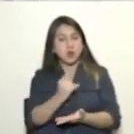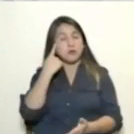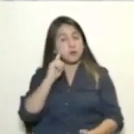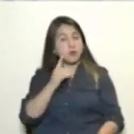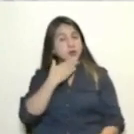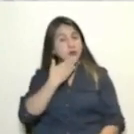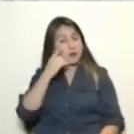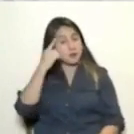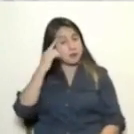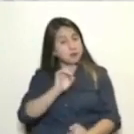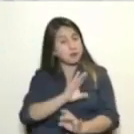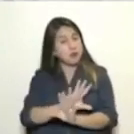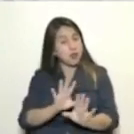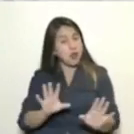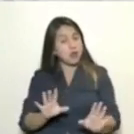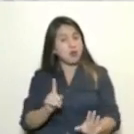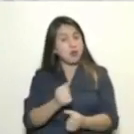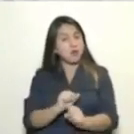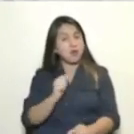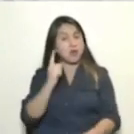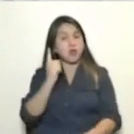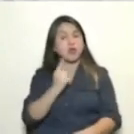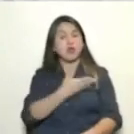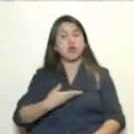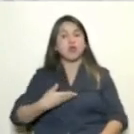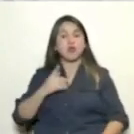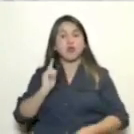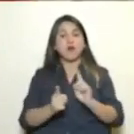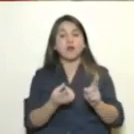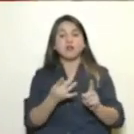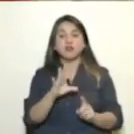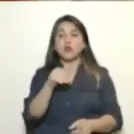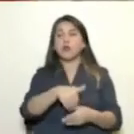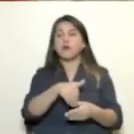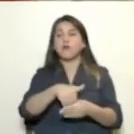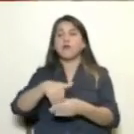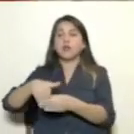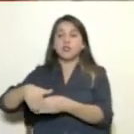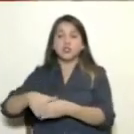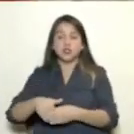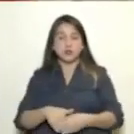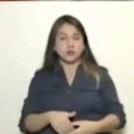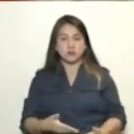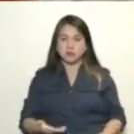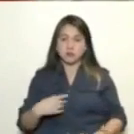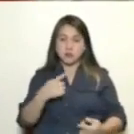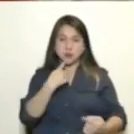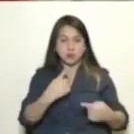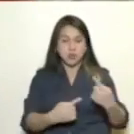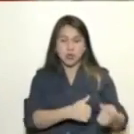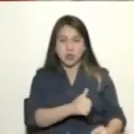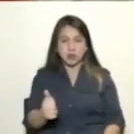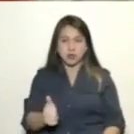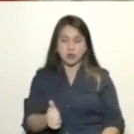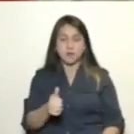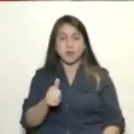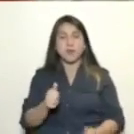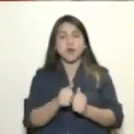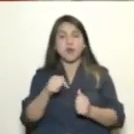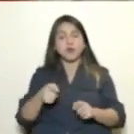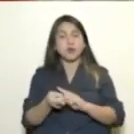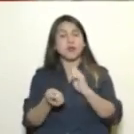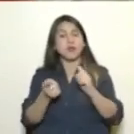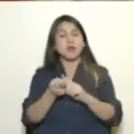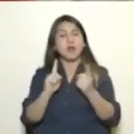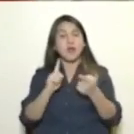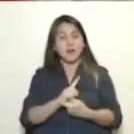también seamos claros, usted no puede gobernar a punta de plebiscito. Esa le iba a preguntar, don Ricardo, estamos aquí con este cambio civilizatorio tal